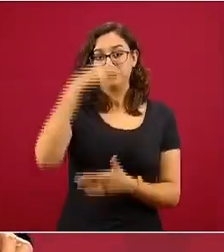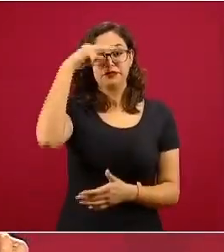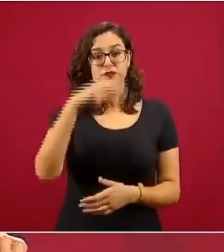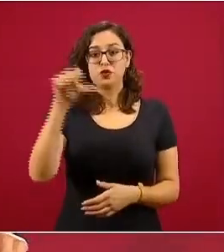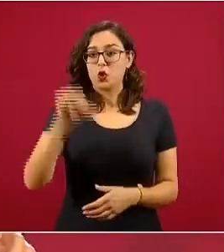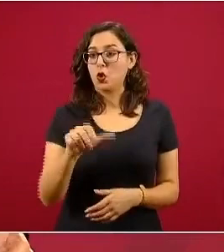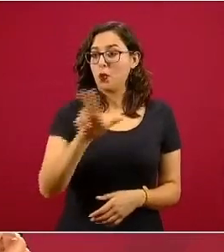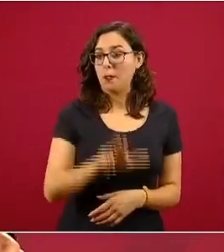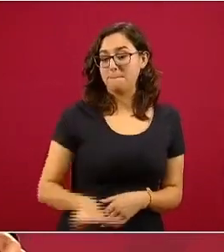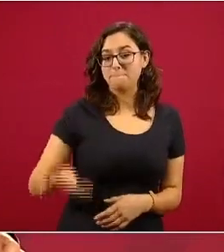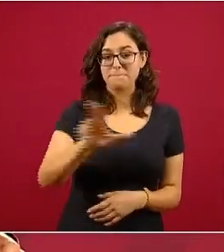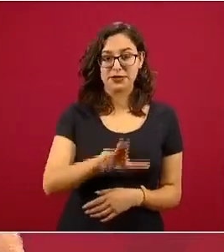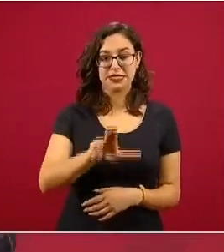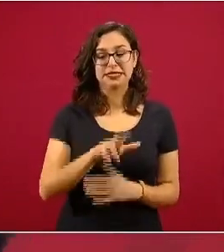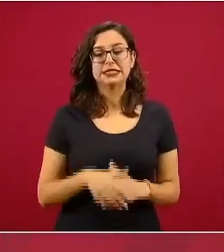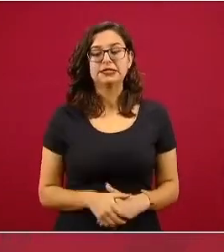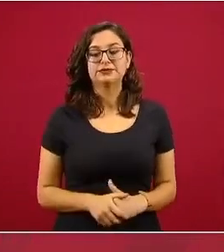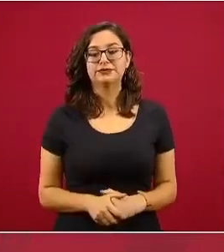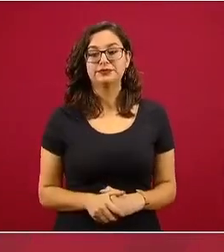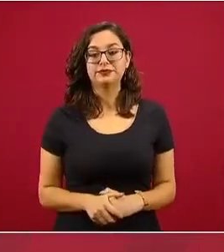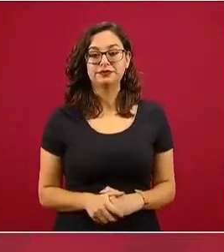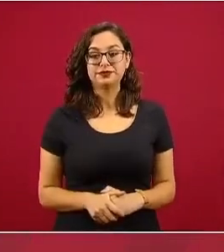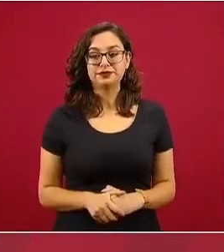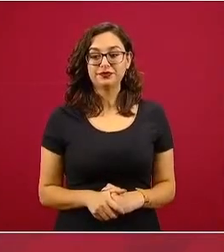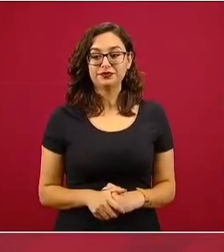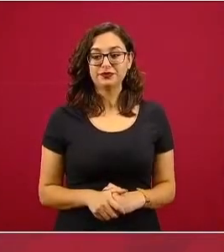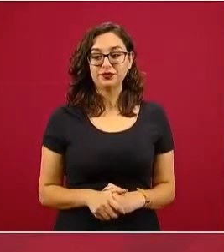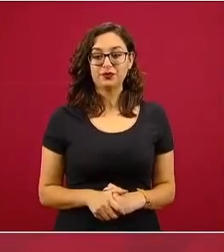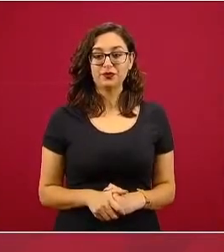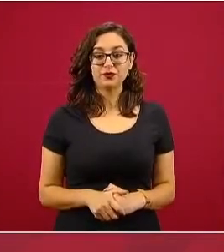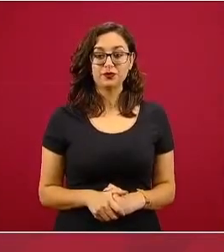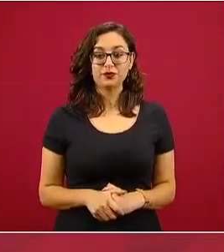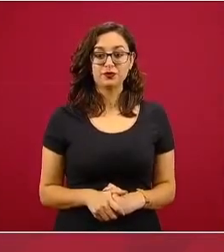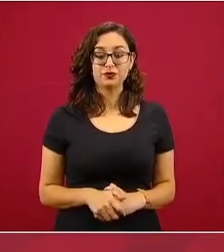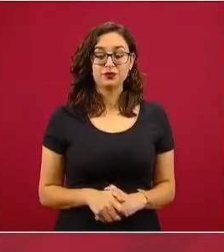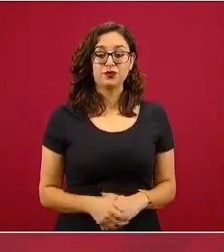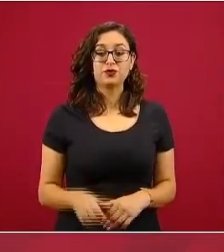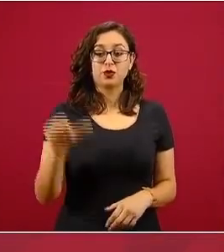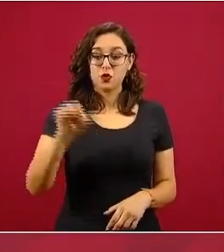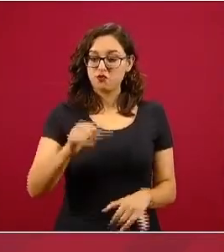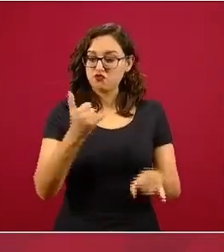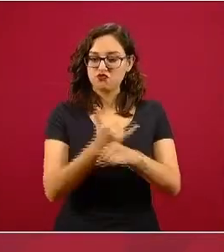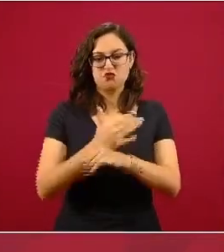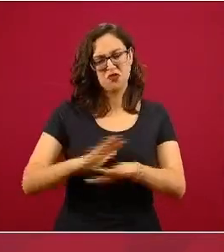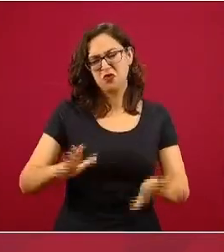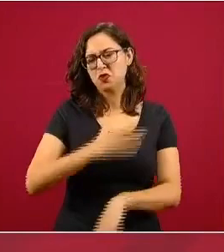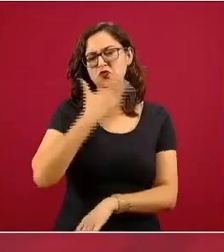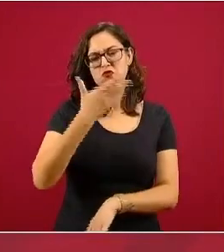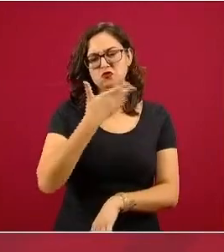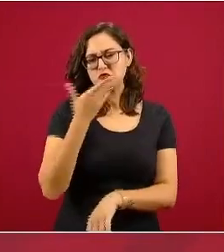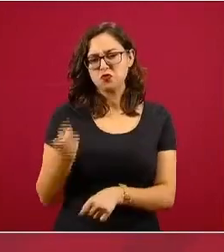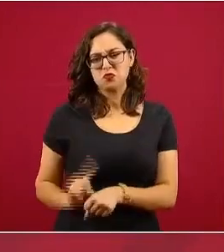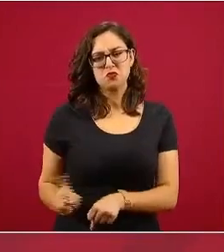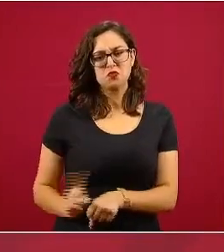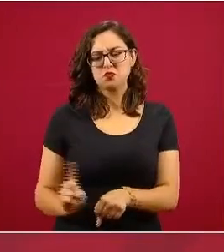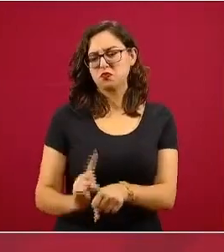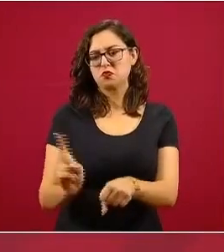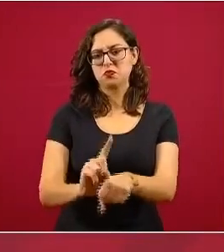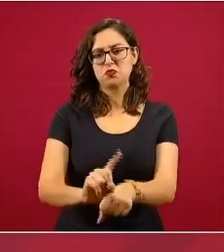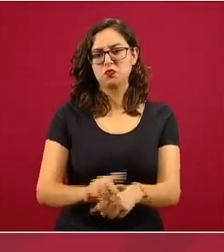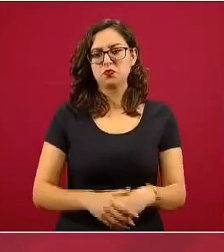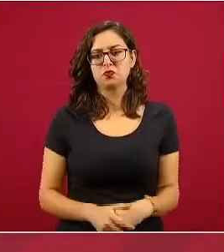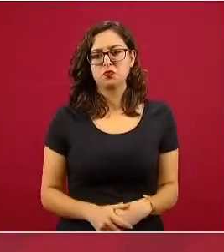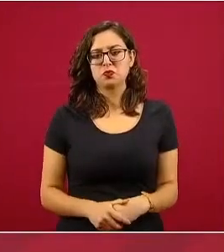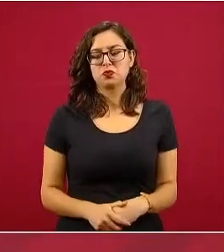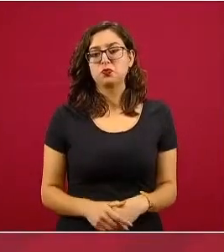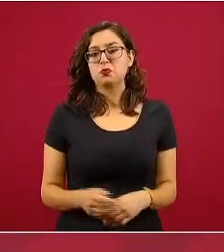Estamos en la Ciudad de México. Y hoy vamos a tener un informe técnico diario que va a ser